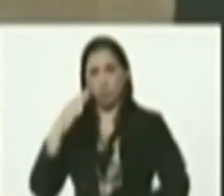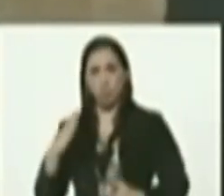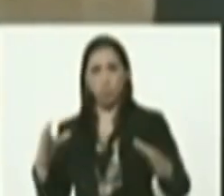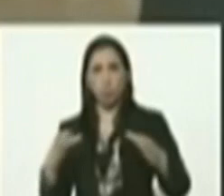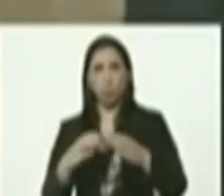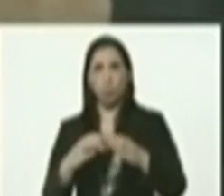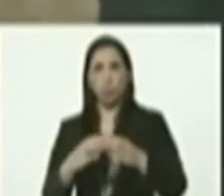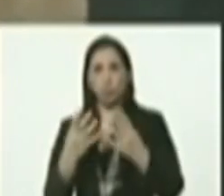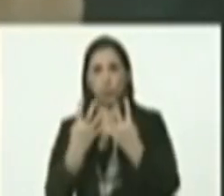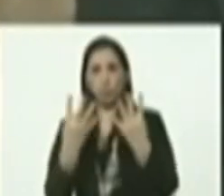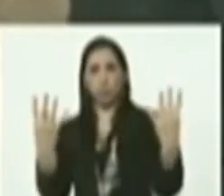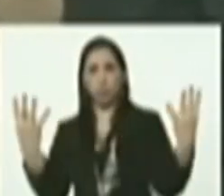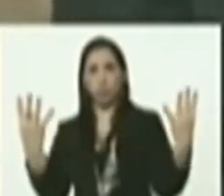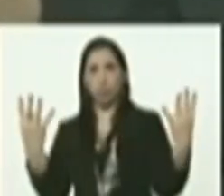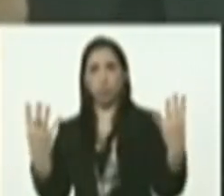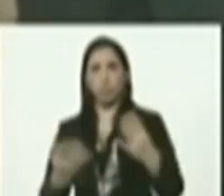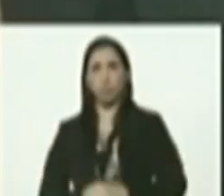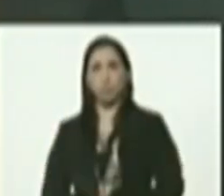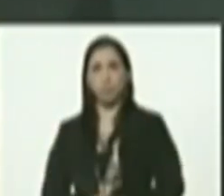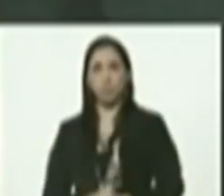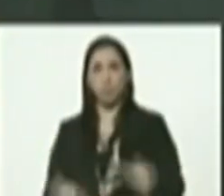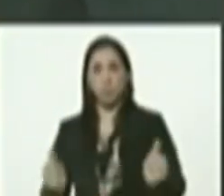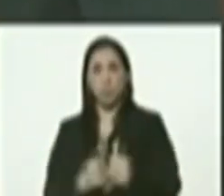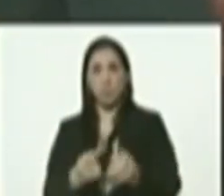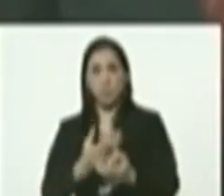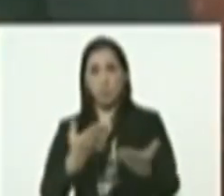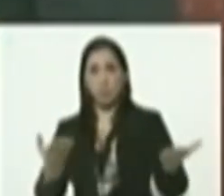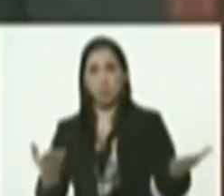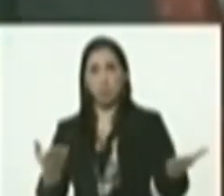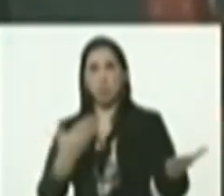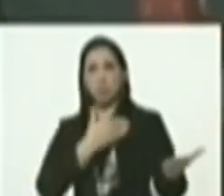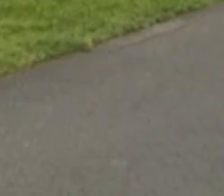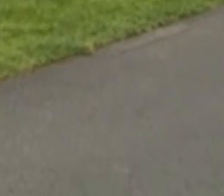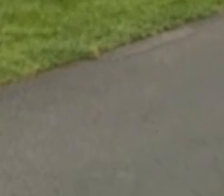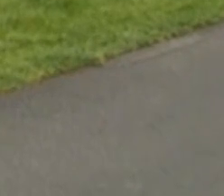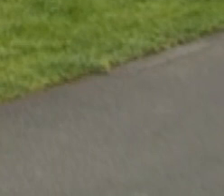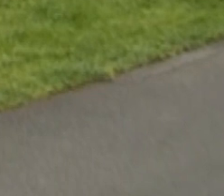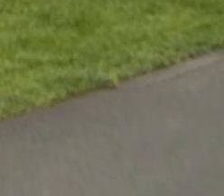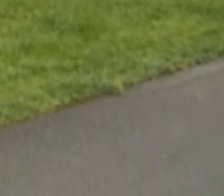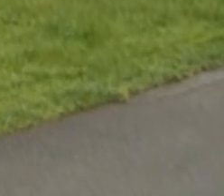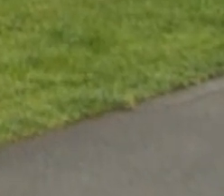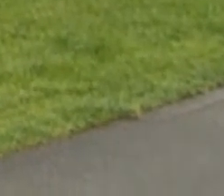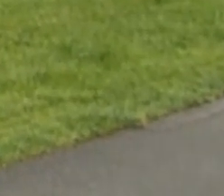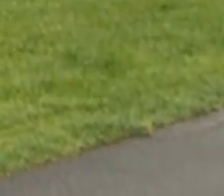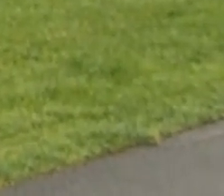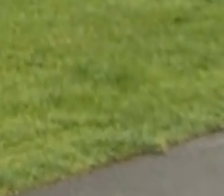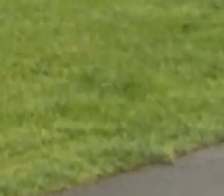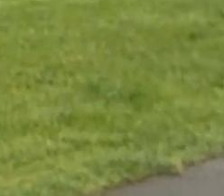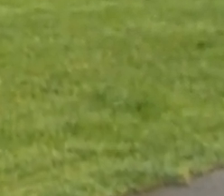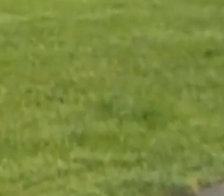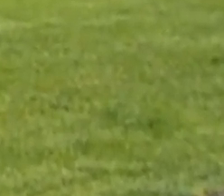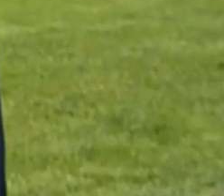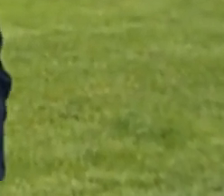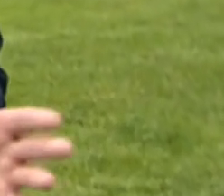la fallida incursión es una excusa para reforzar su aparato de propaganda política contra eeuu para el gobierno norteamericano el